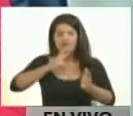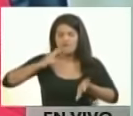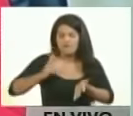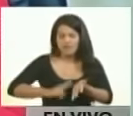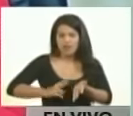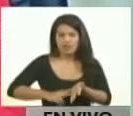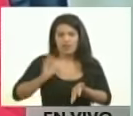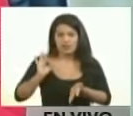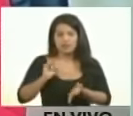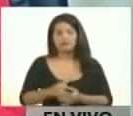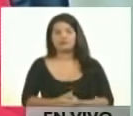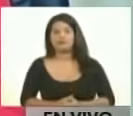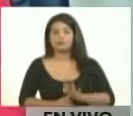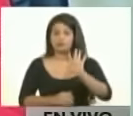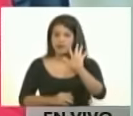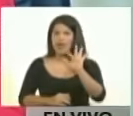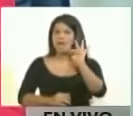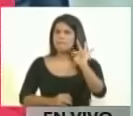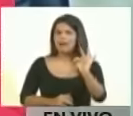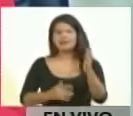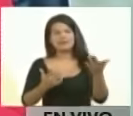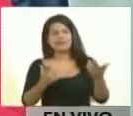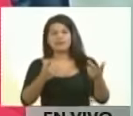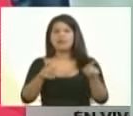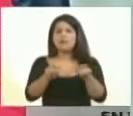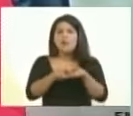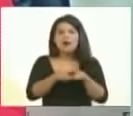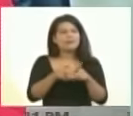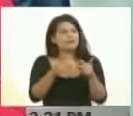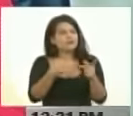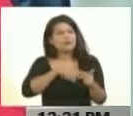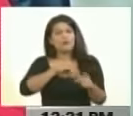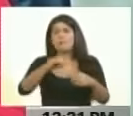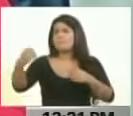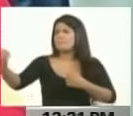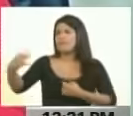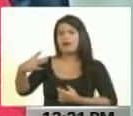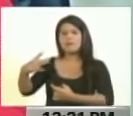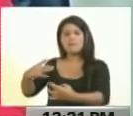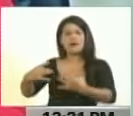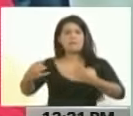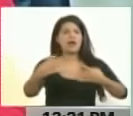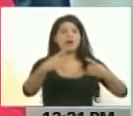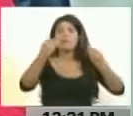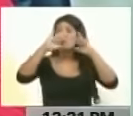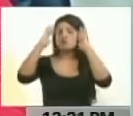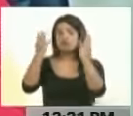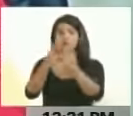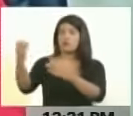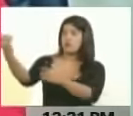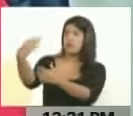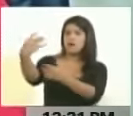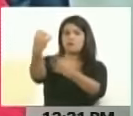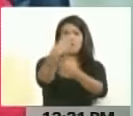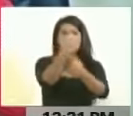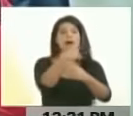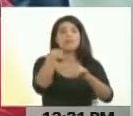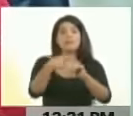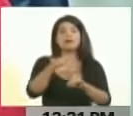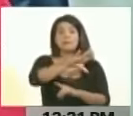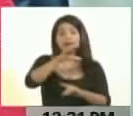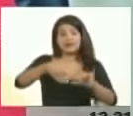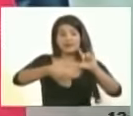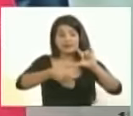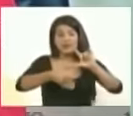esto un perogrullo porque hemos recibido manifestaciones de todos los confines de los países del Mercosur, de